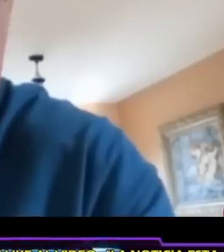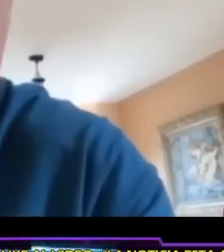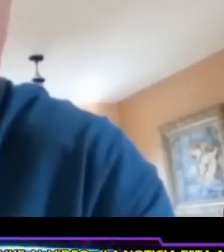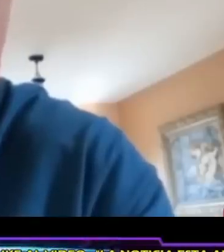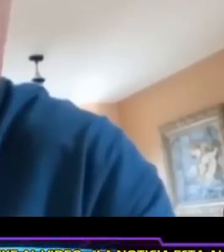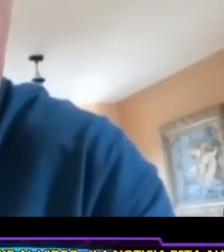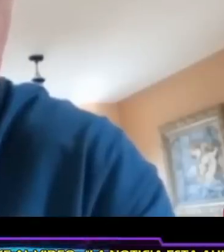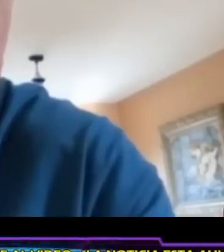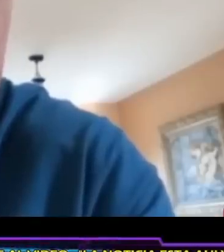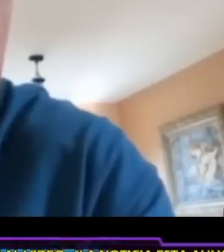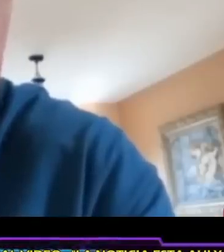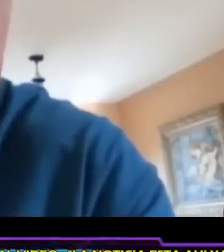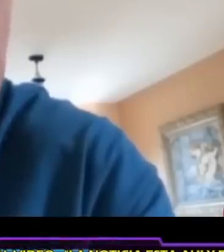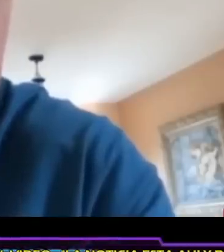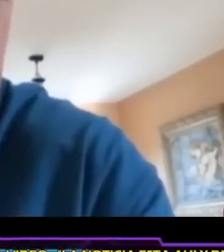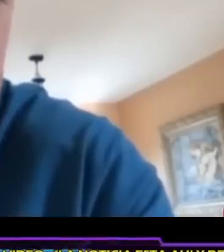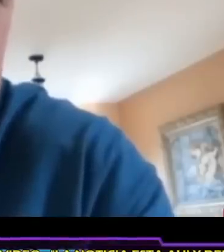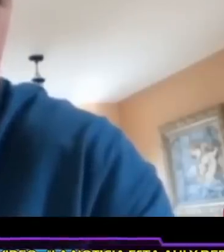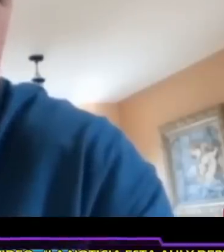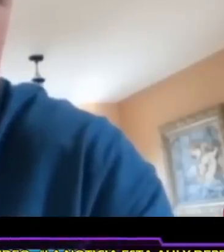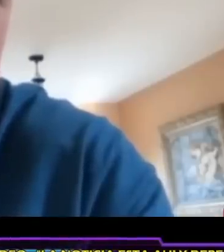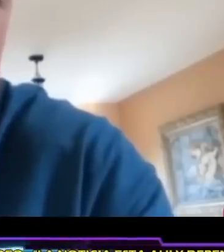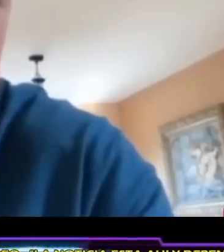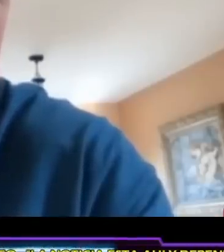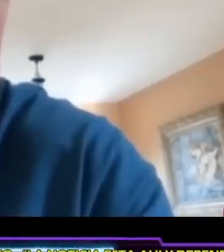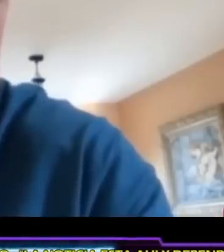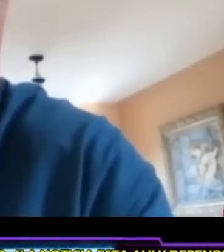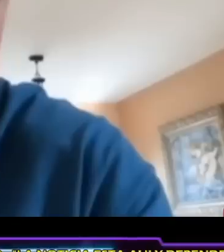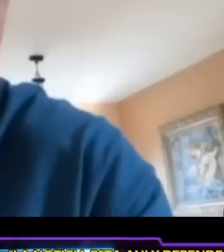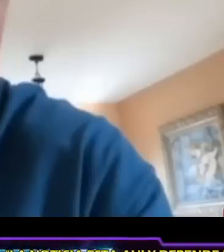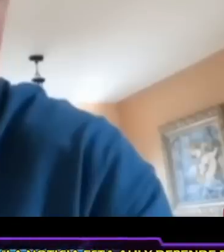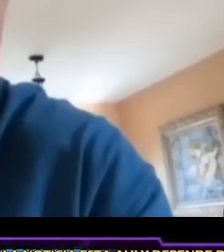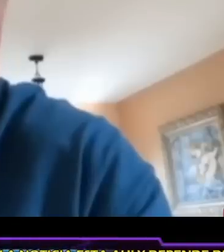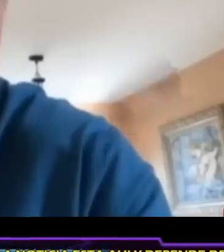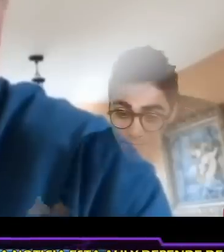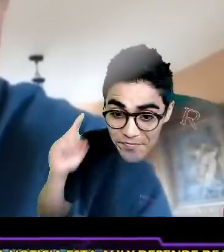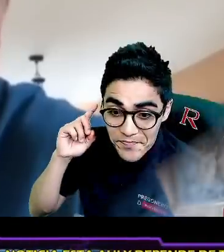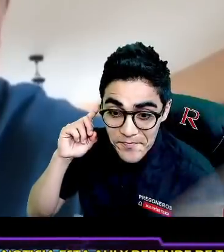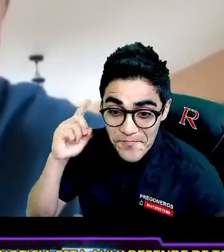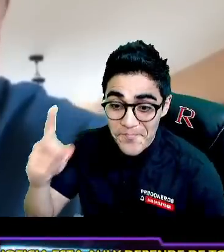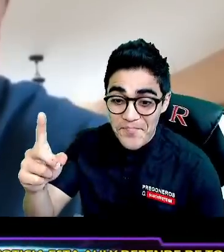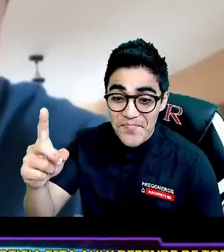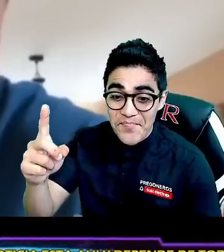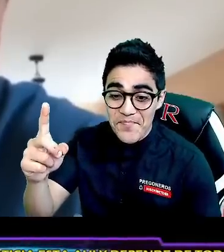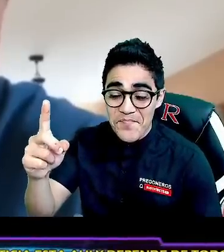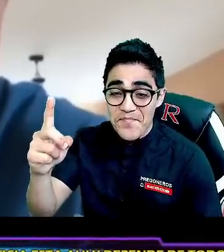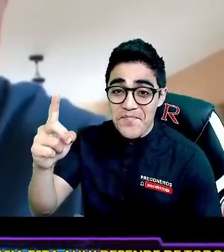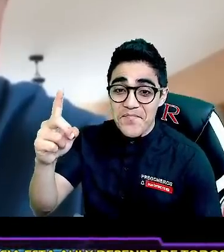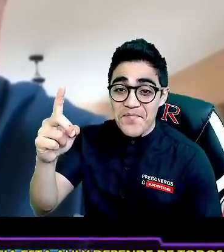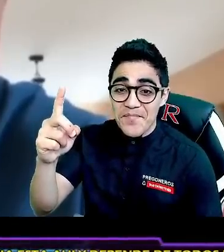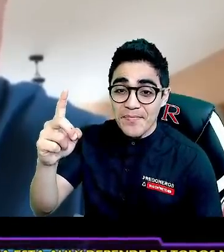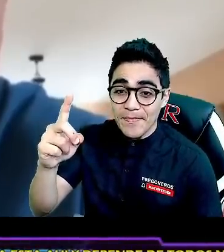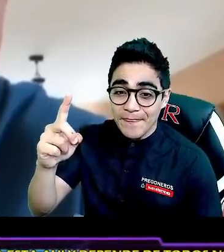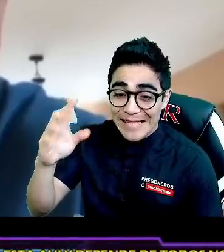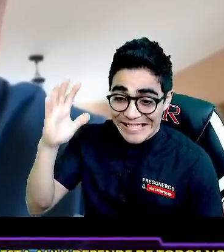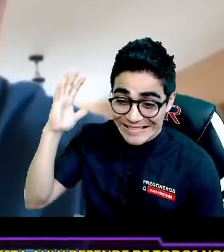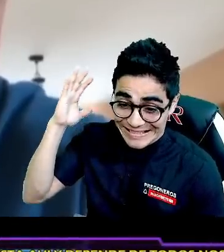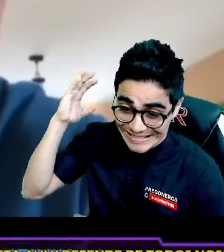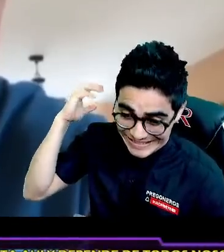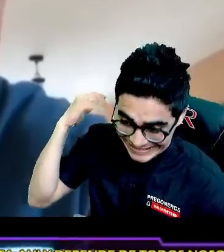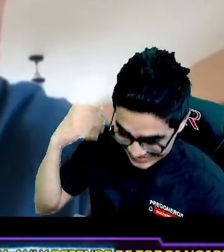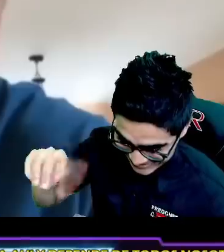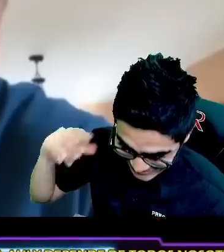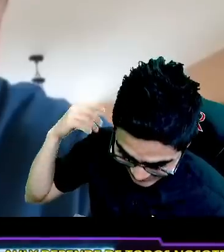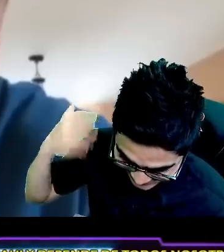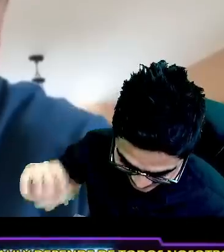darán a conocer el nombre de periodistas mexicanos en el sexenio de Felipe Calderón recibían dinero de García Luna para